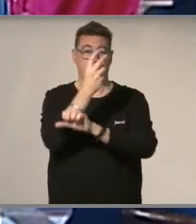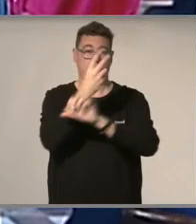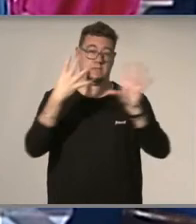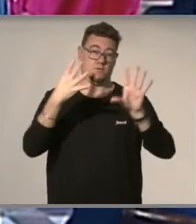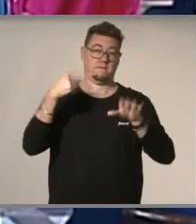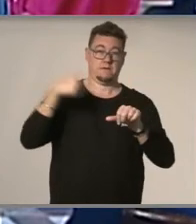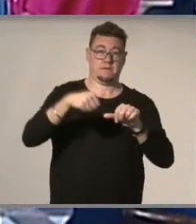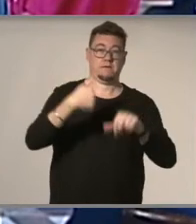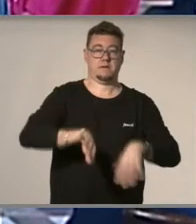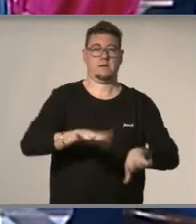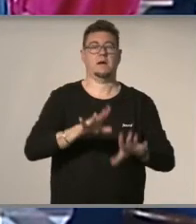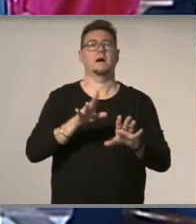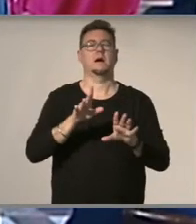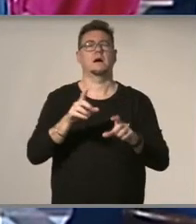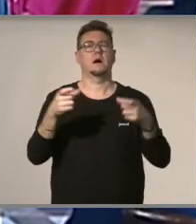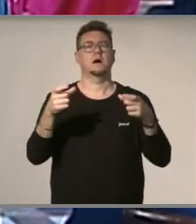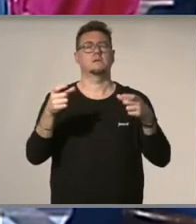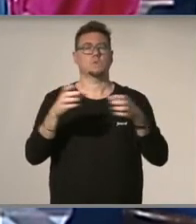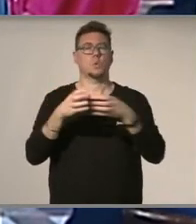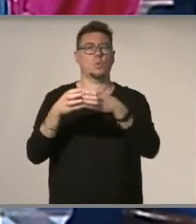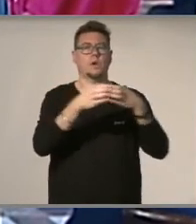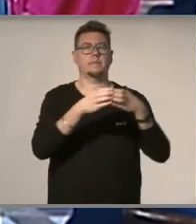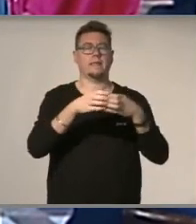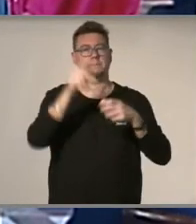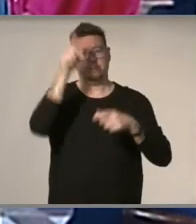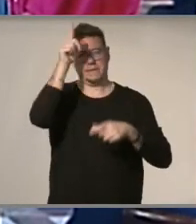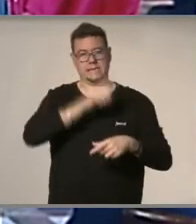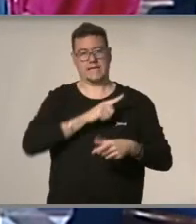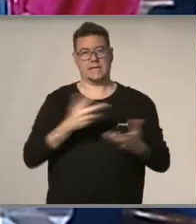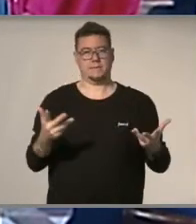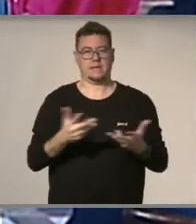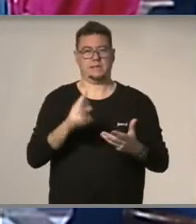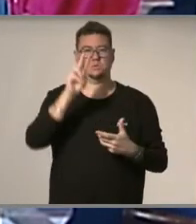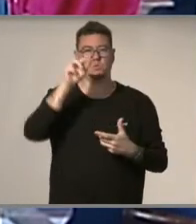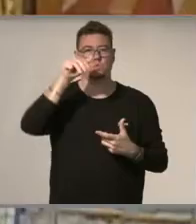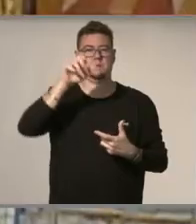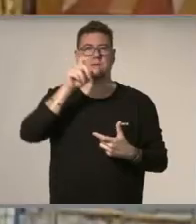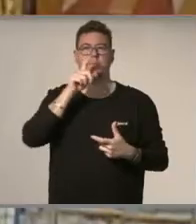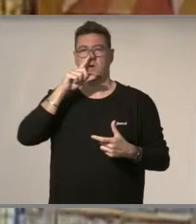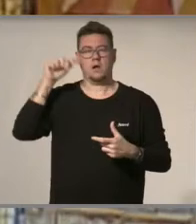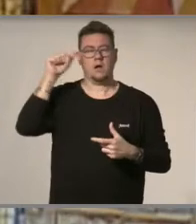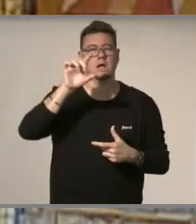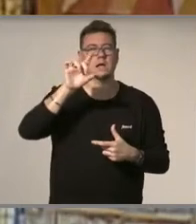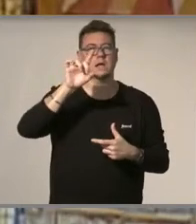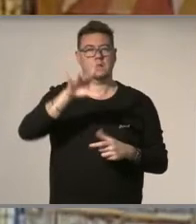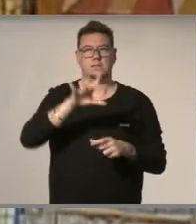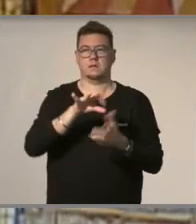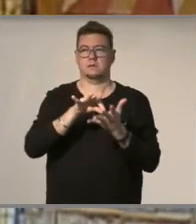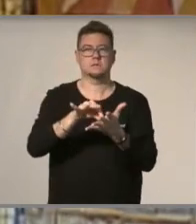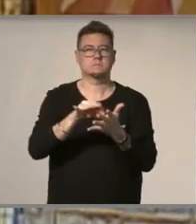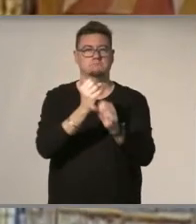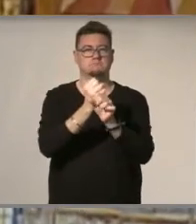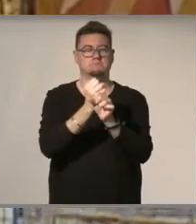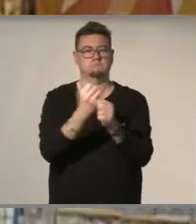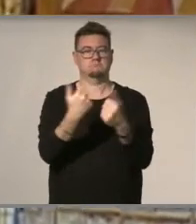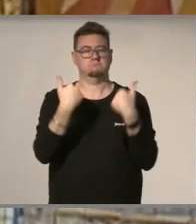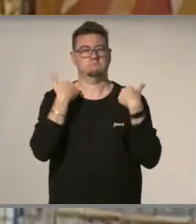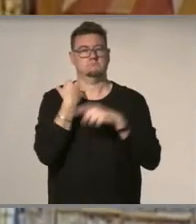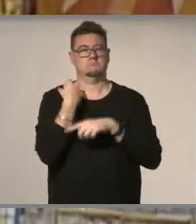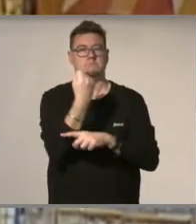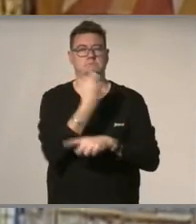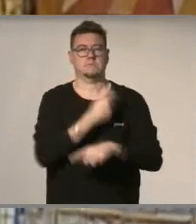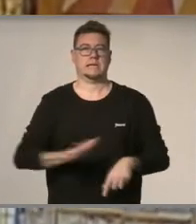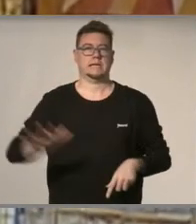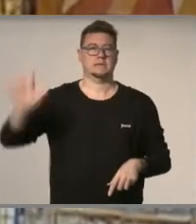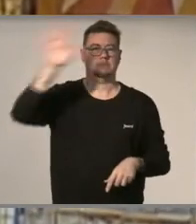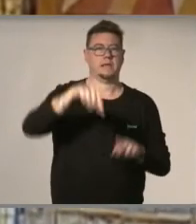29ª edición a la Unidad Militar de Emergencias. Por sus 15 años de dedicación, servicio, sacrificio y apoyo a